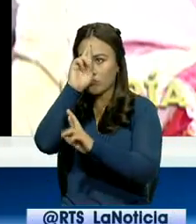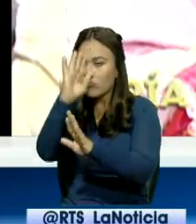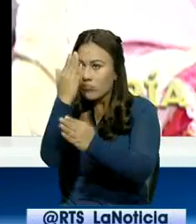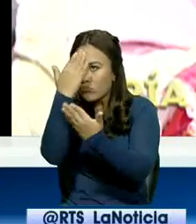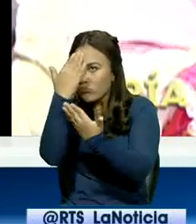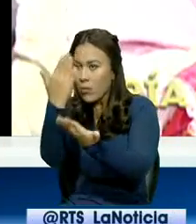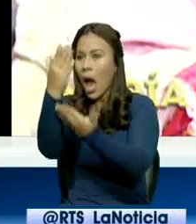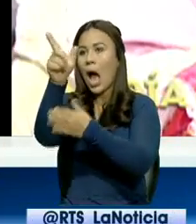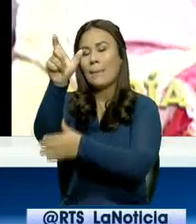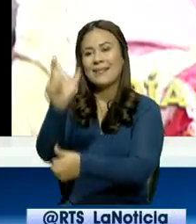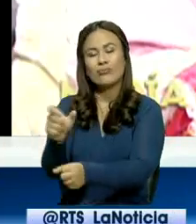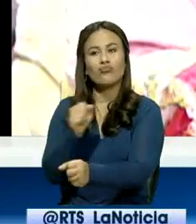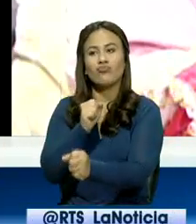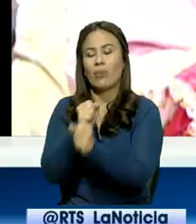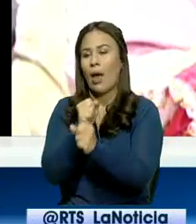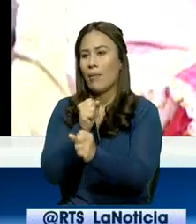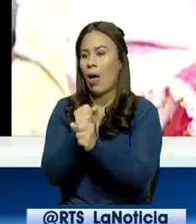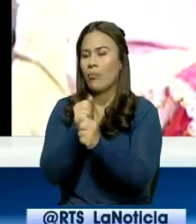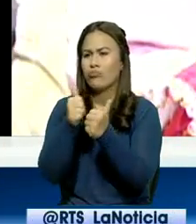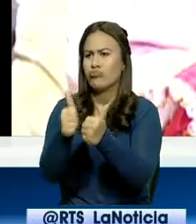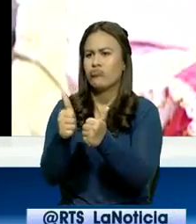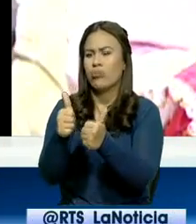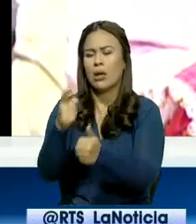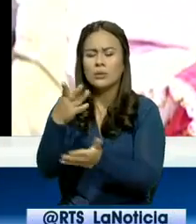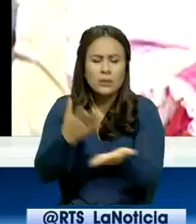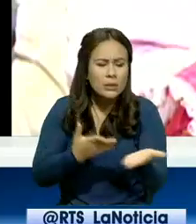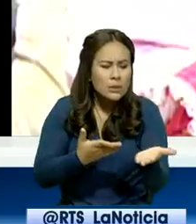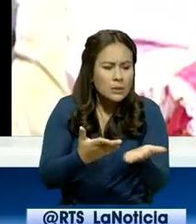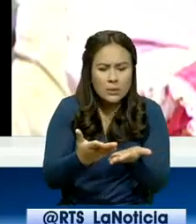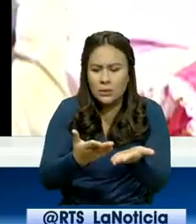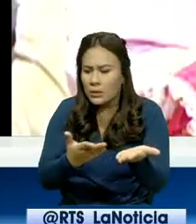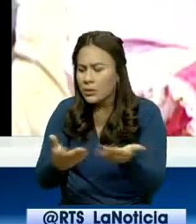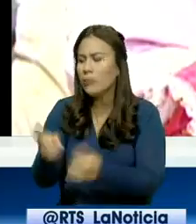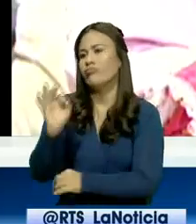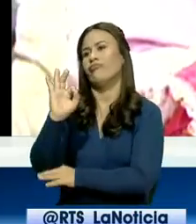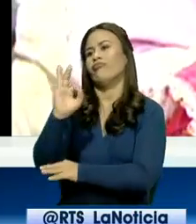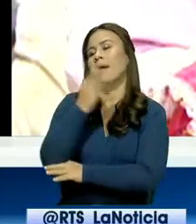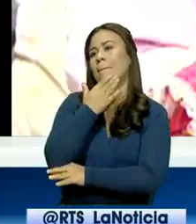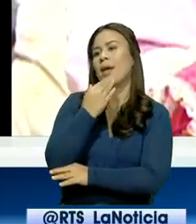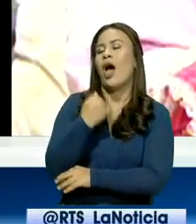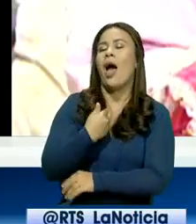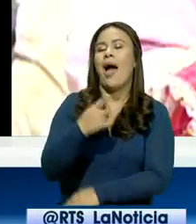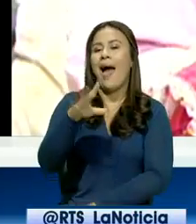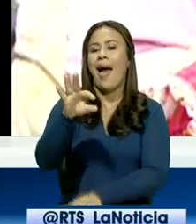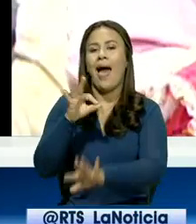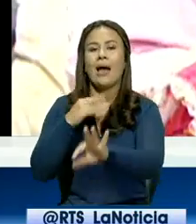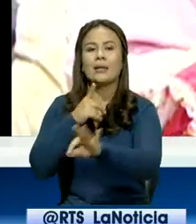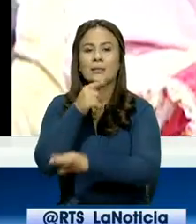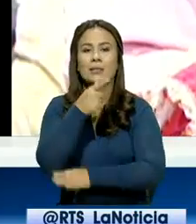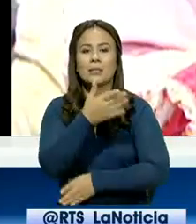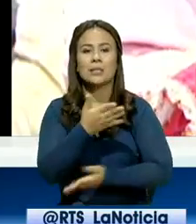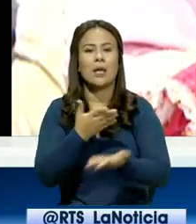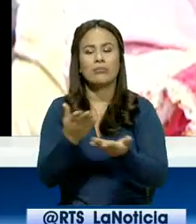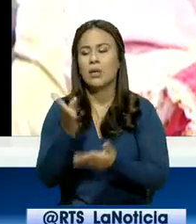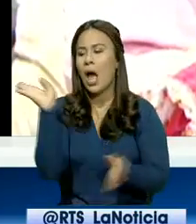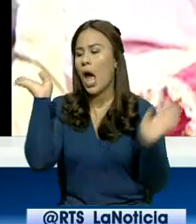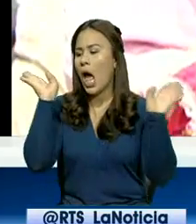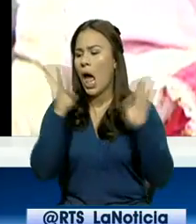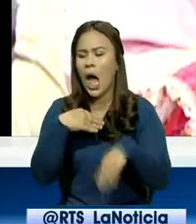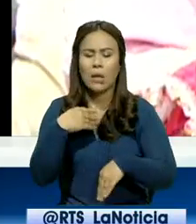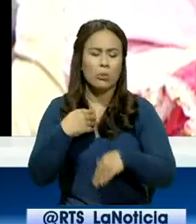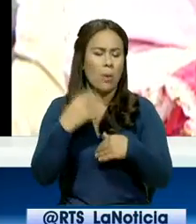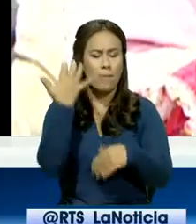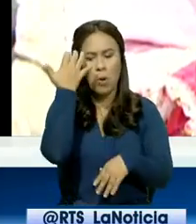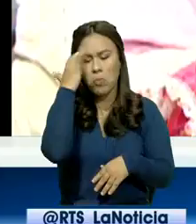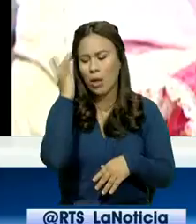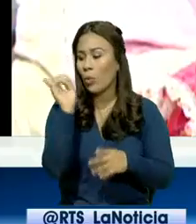reconocimiento por su trabajo, por su don de gente y sobre todo por el servicio desinteresado. En el caso